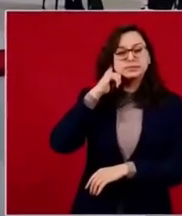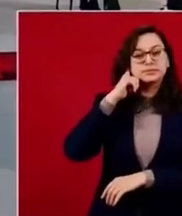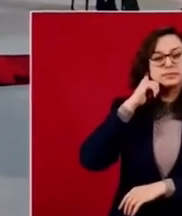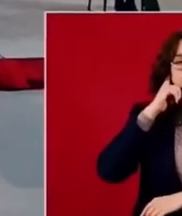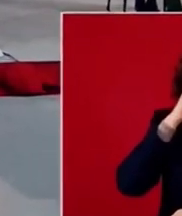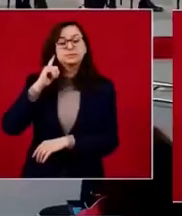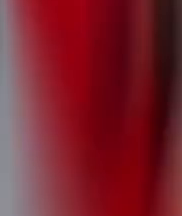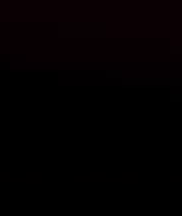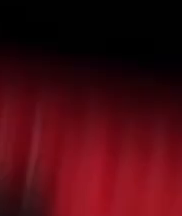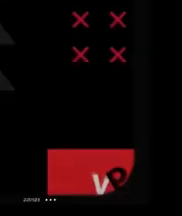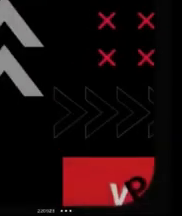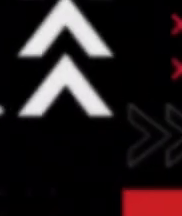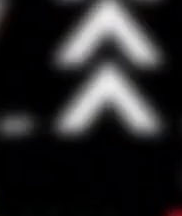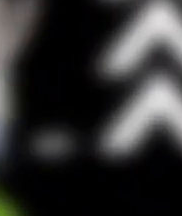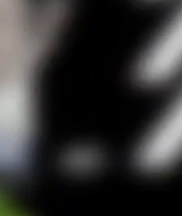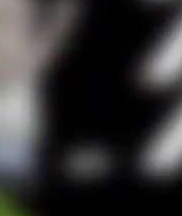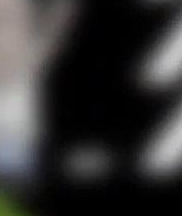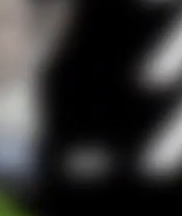Nosotros hablamos para el pueblo.